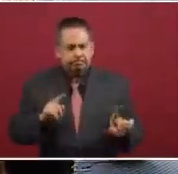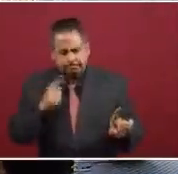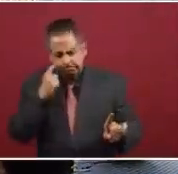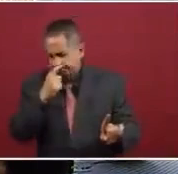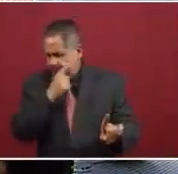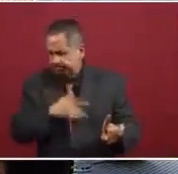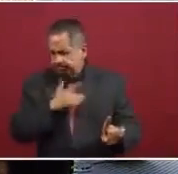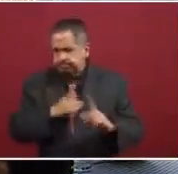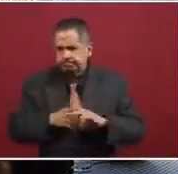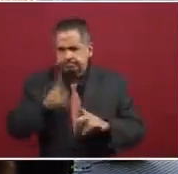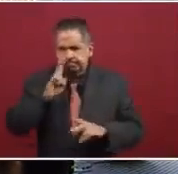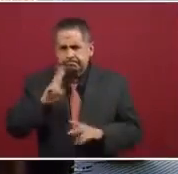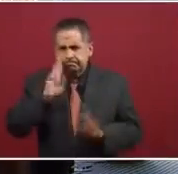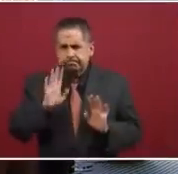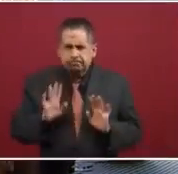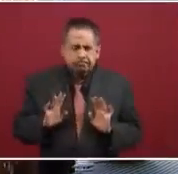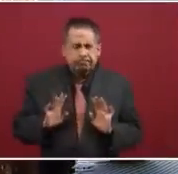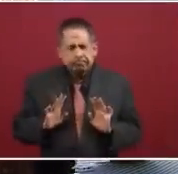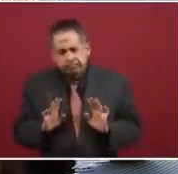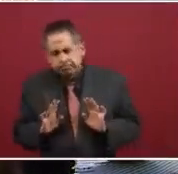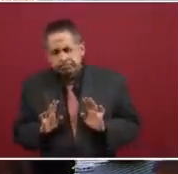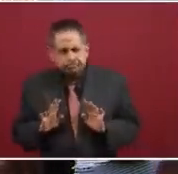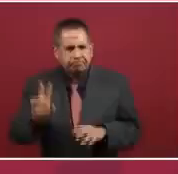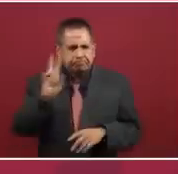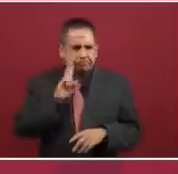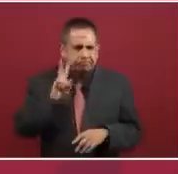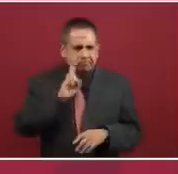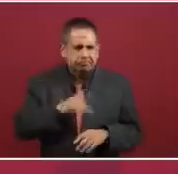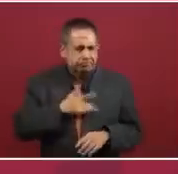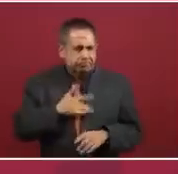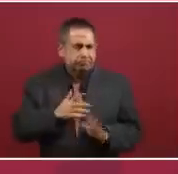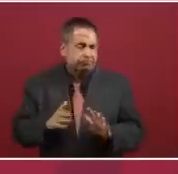analizando, estoy viendo, porque